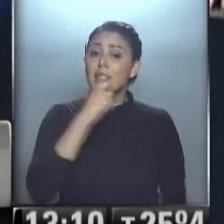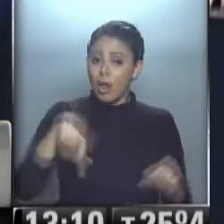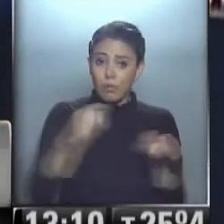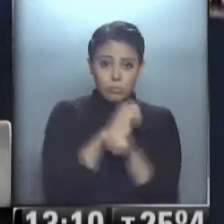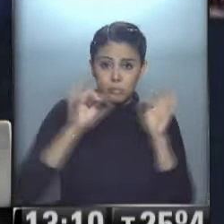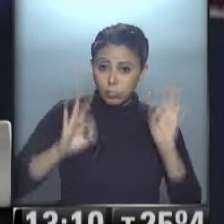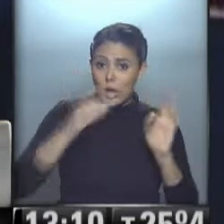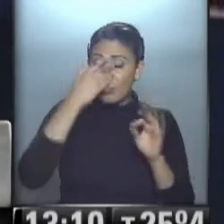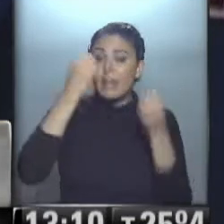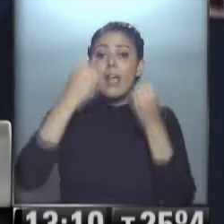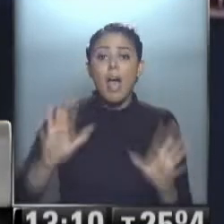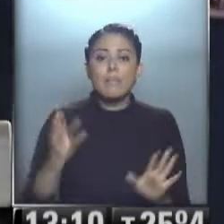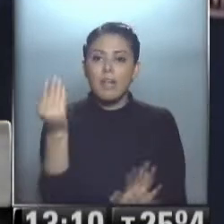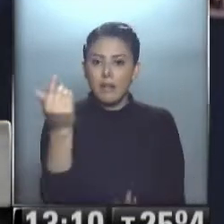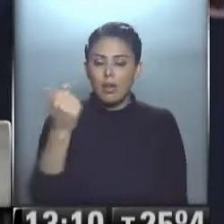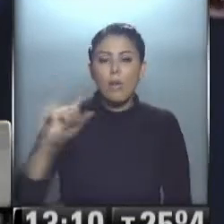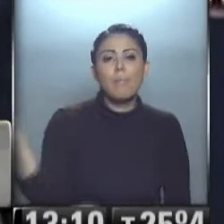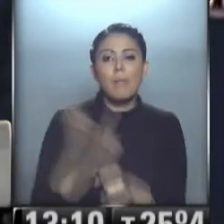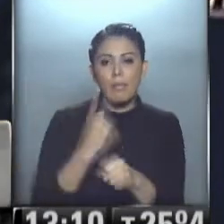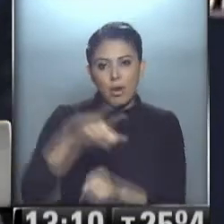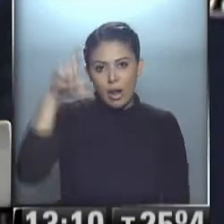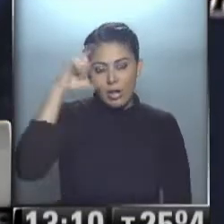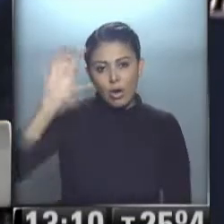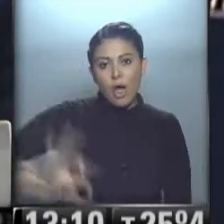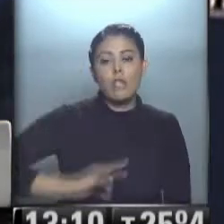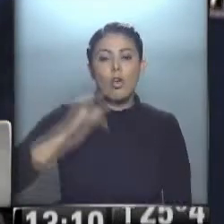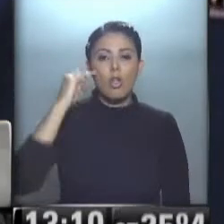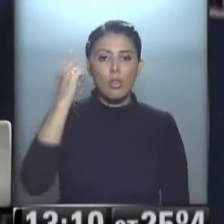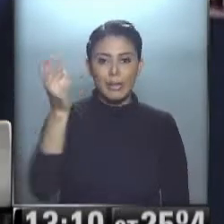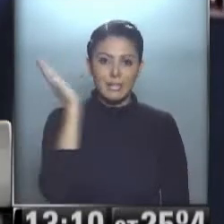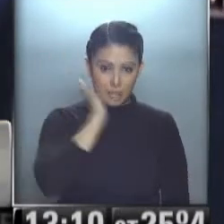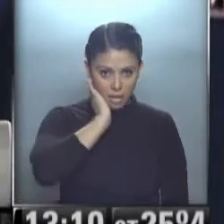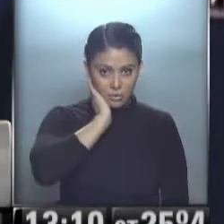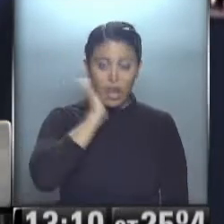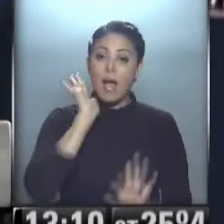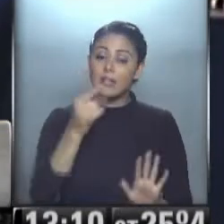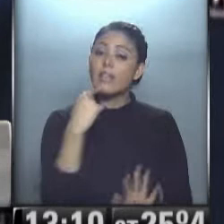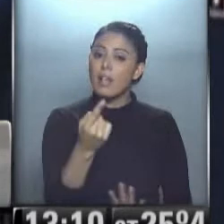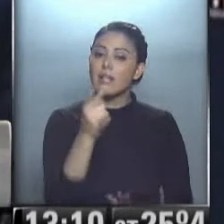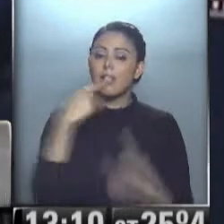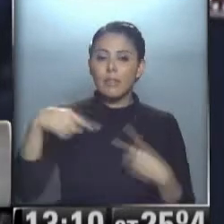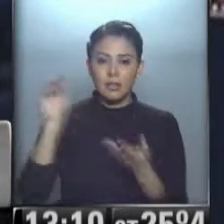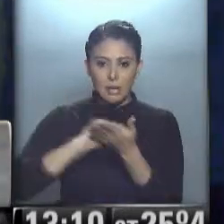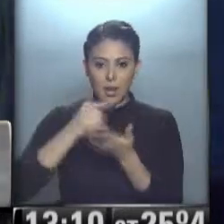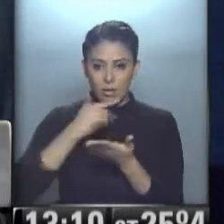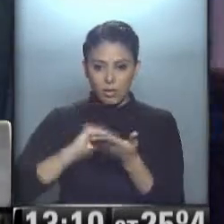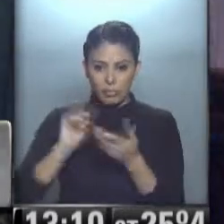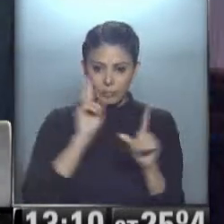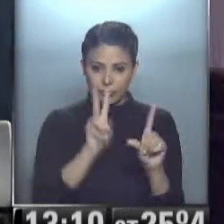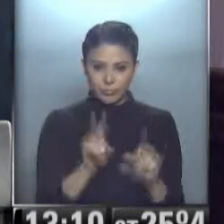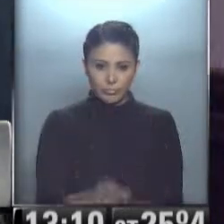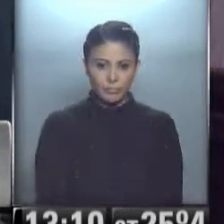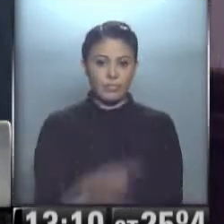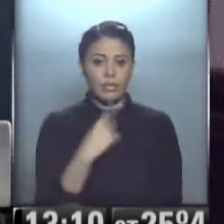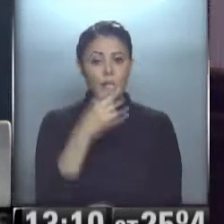entrará en vigencia el primero de enero de 2016 la palabra de los senadores tengo